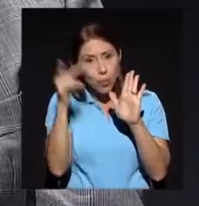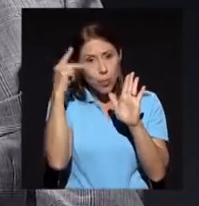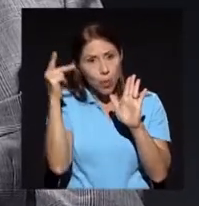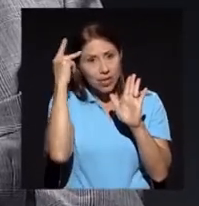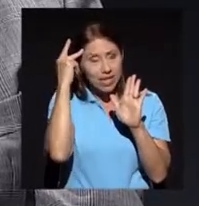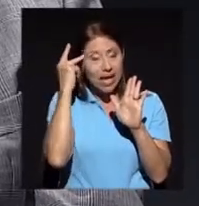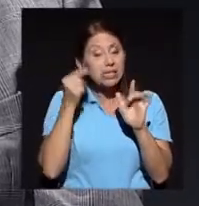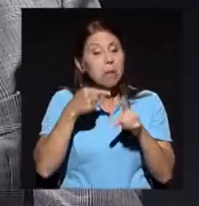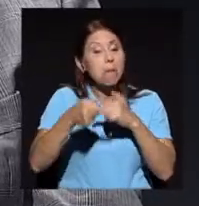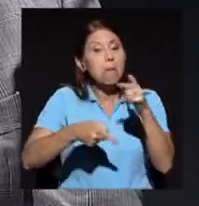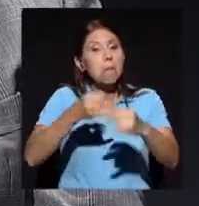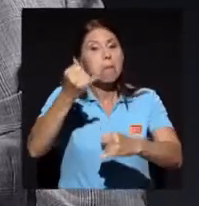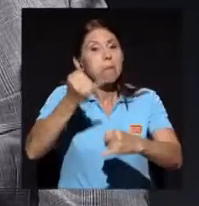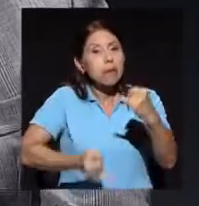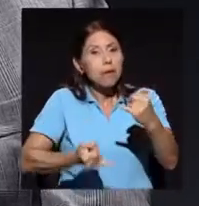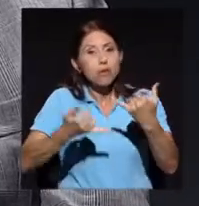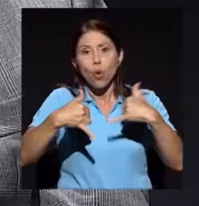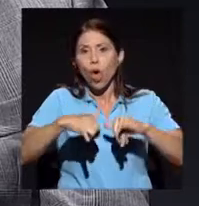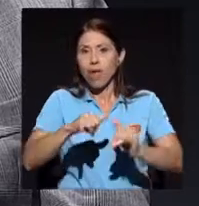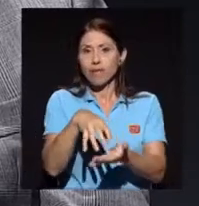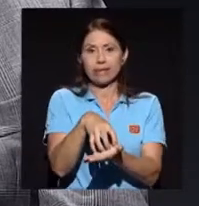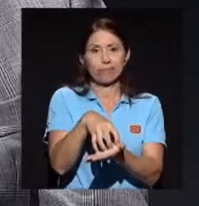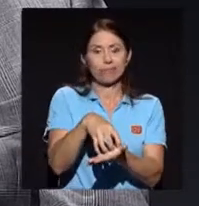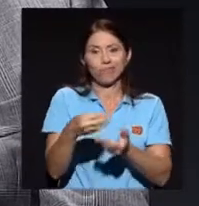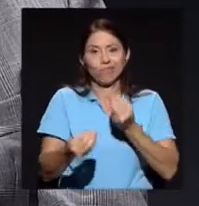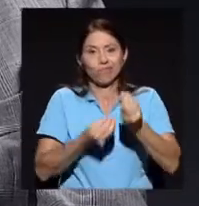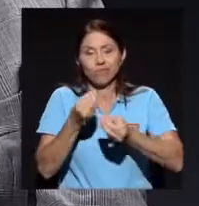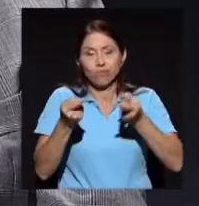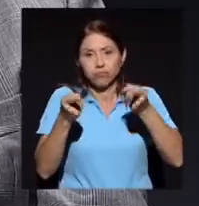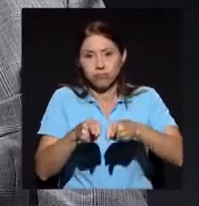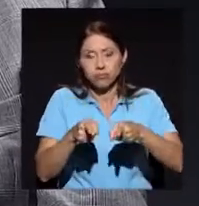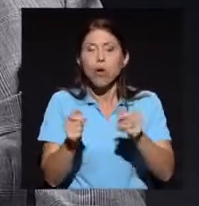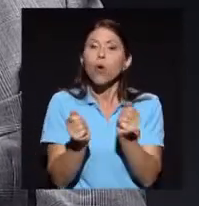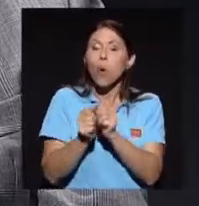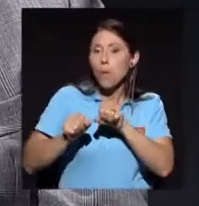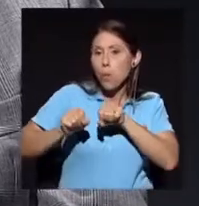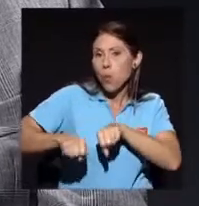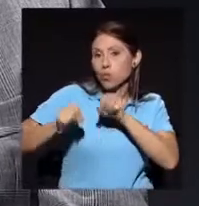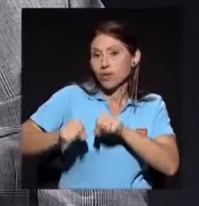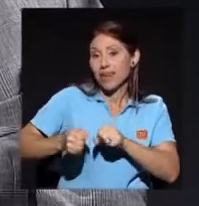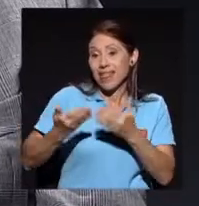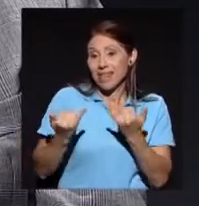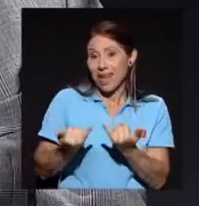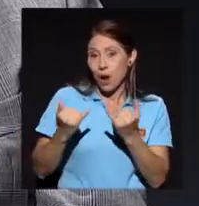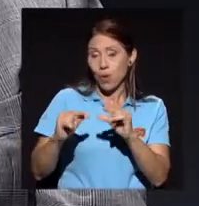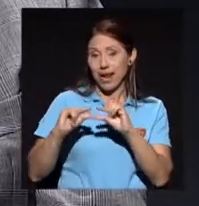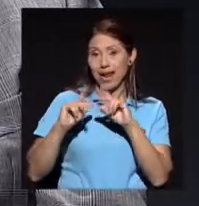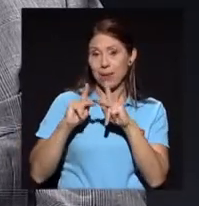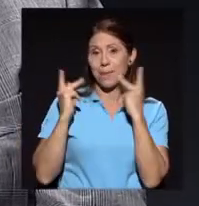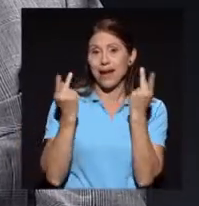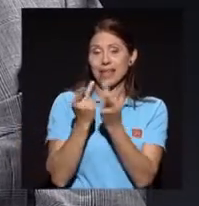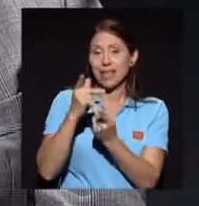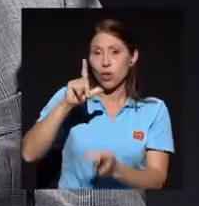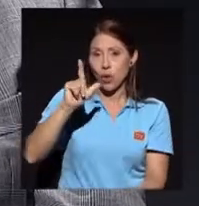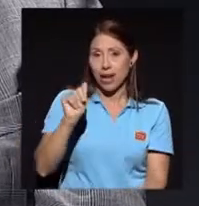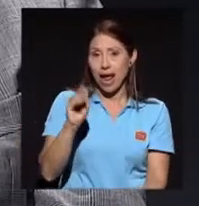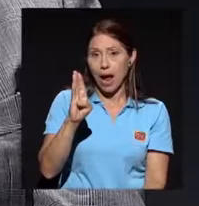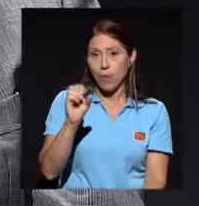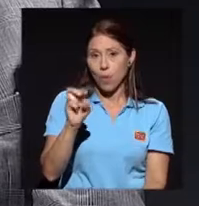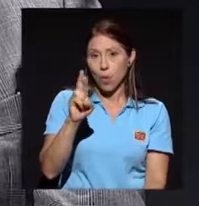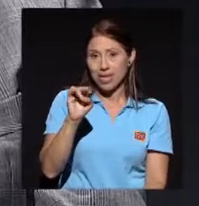sí sí más en serie sí sí más dudas y con la posibilidad de que el partido laborista esta vez bajo un dirigente de una izquierda